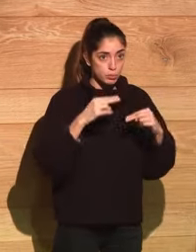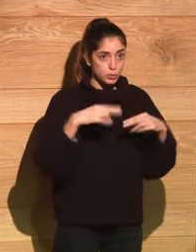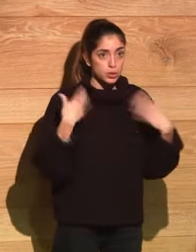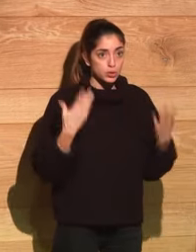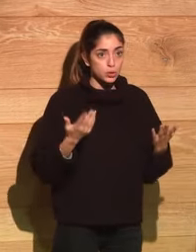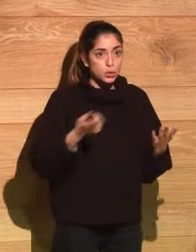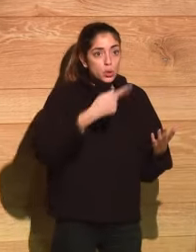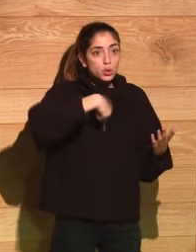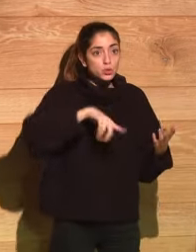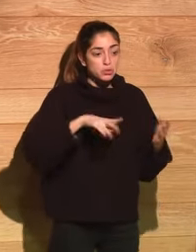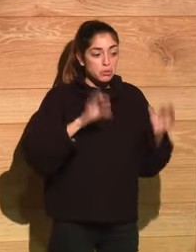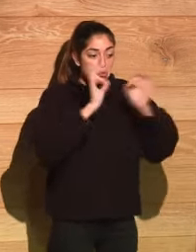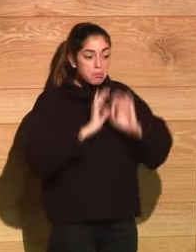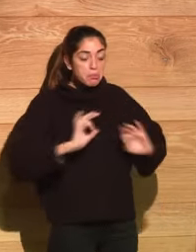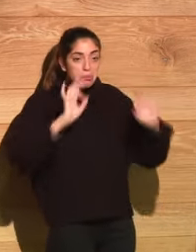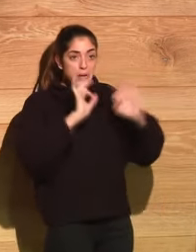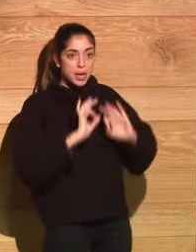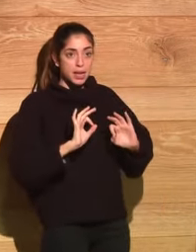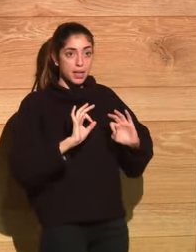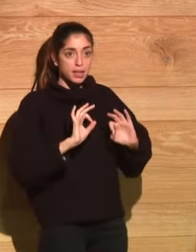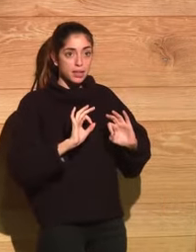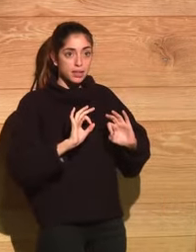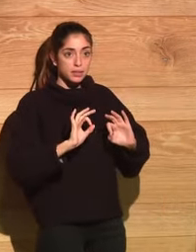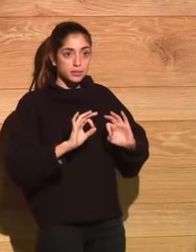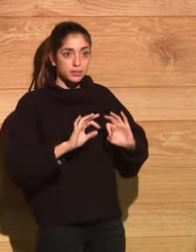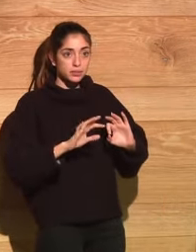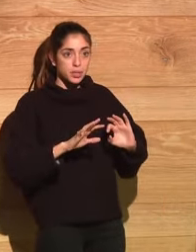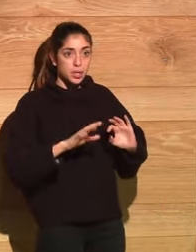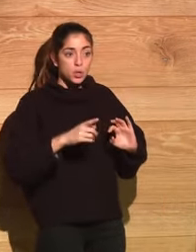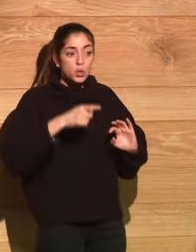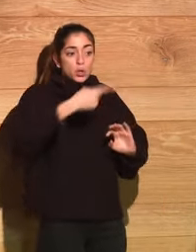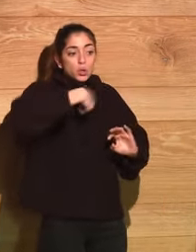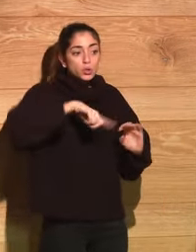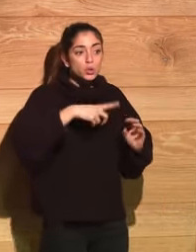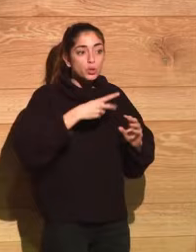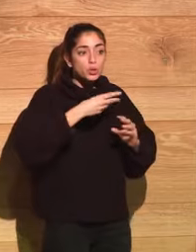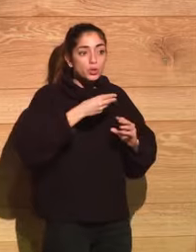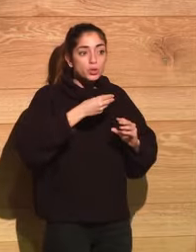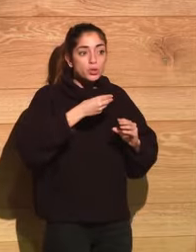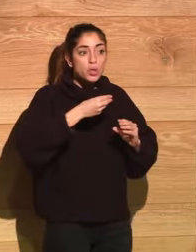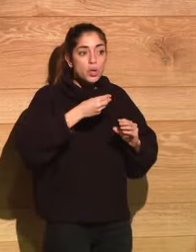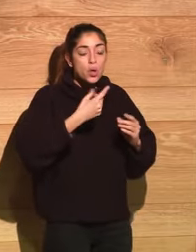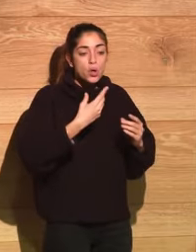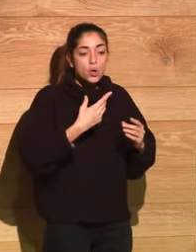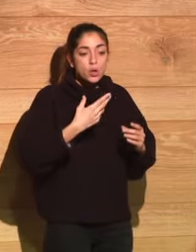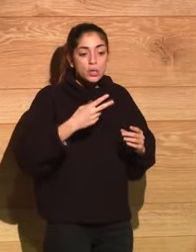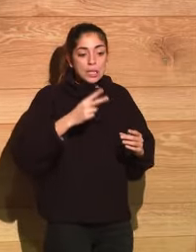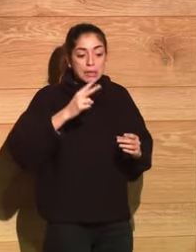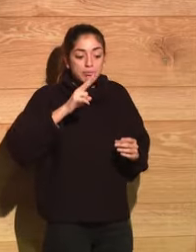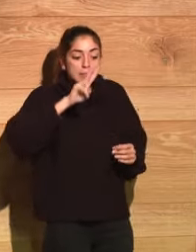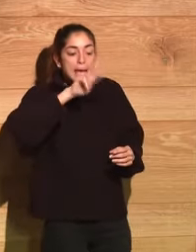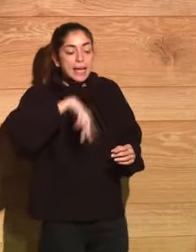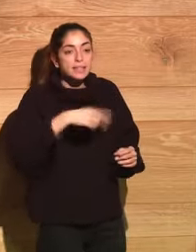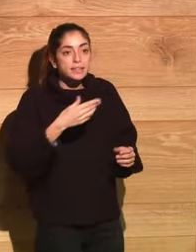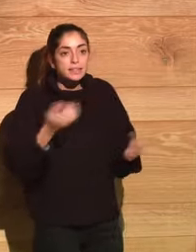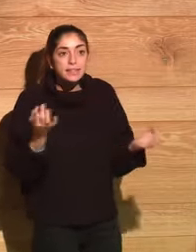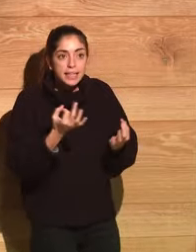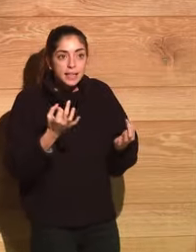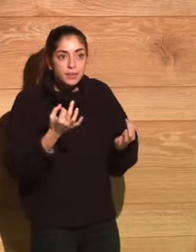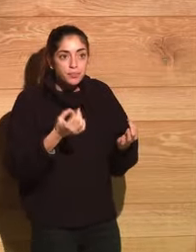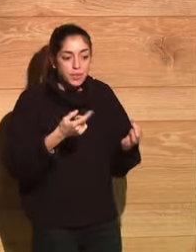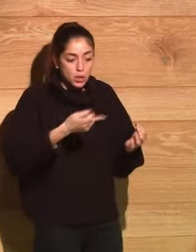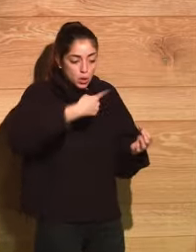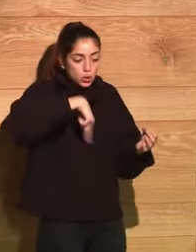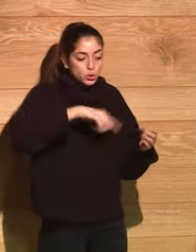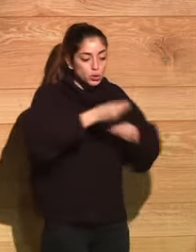somos un poco en el sentido este heideggeriano, no somos lo que hacemos. Y entonces podemos hacer con nuestro cuerpo, podemos hacer con nuestros